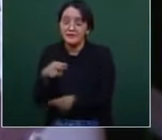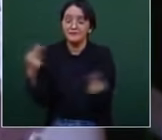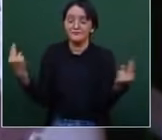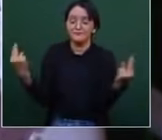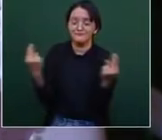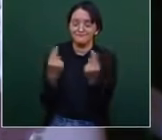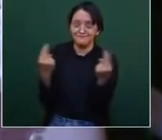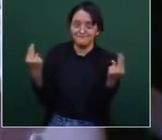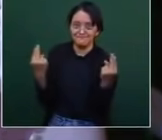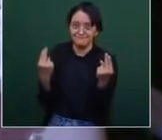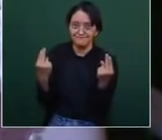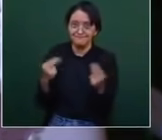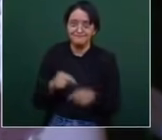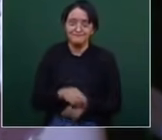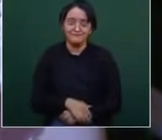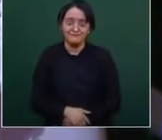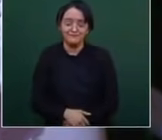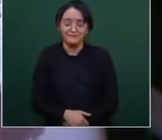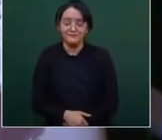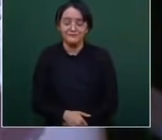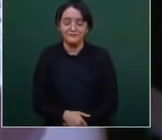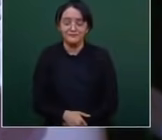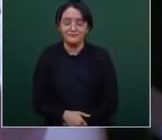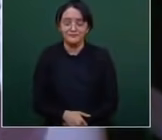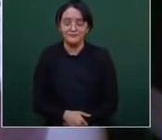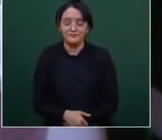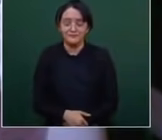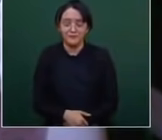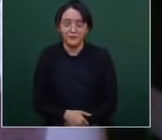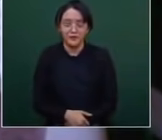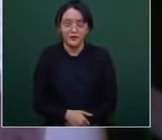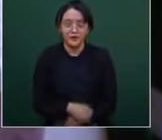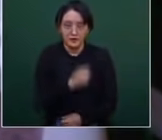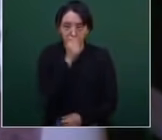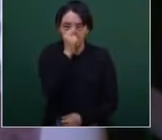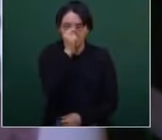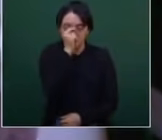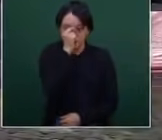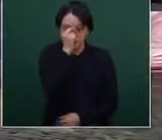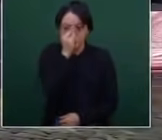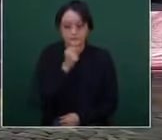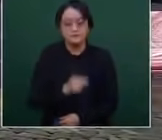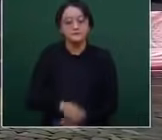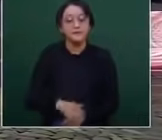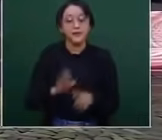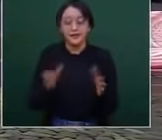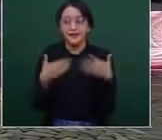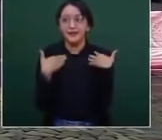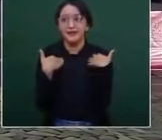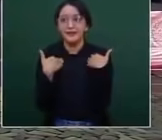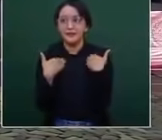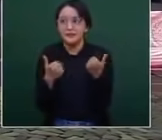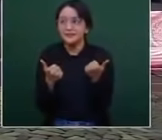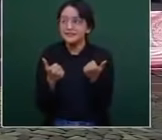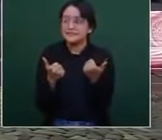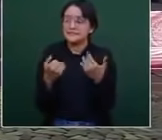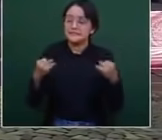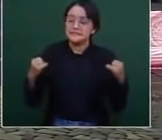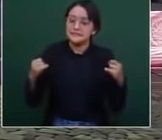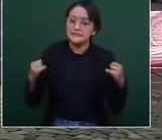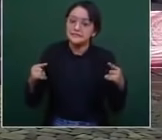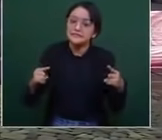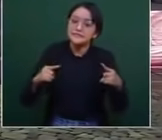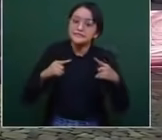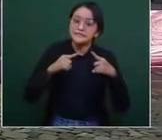quedó solo y al descubierto el gran poderío del clero con